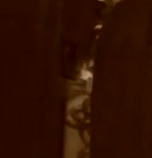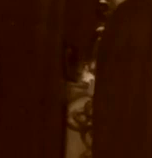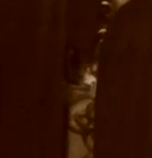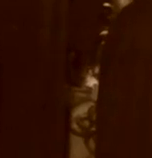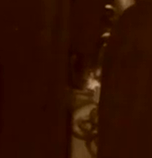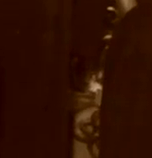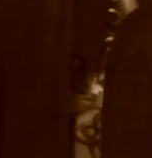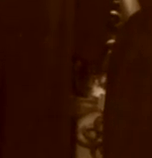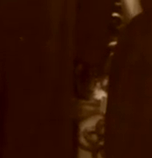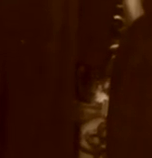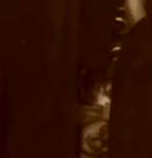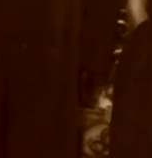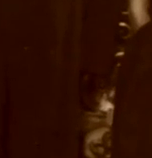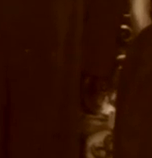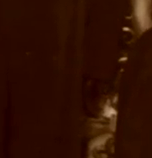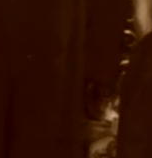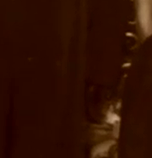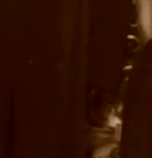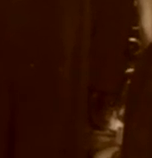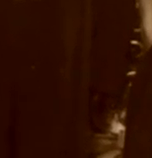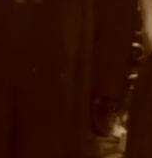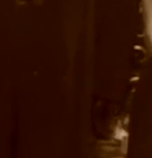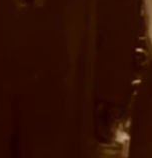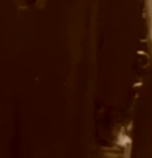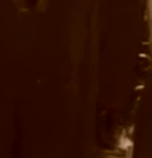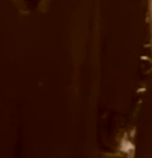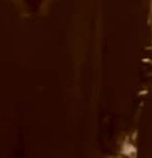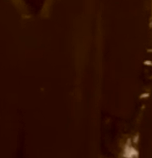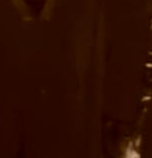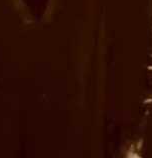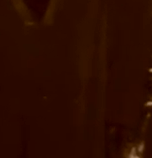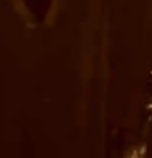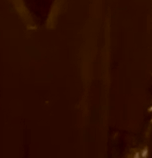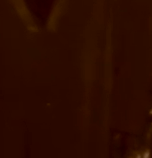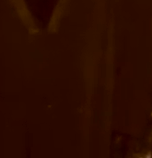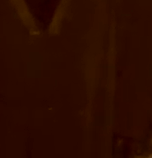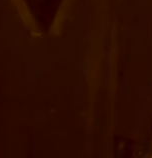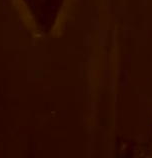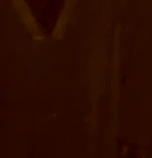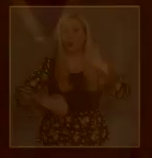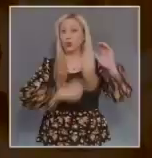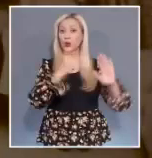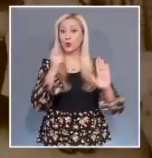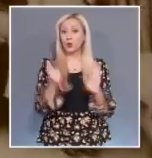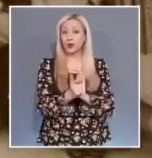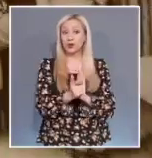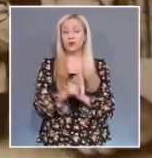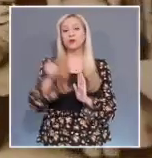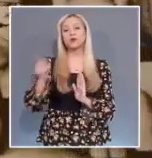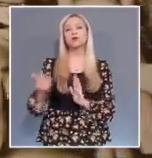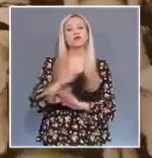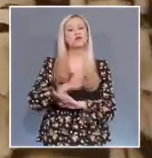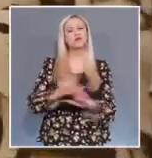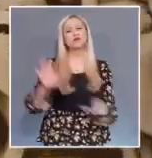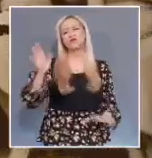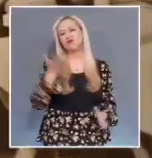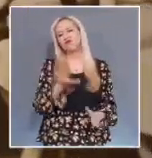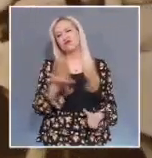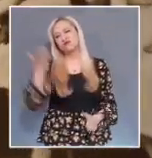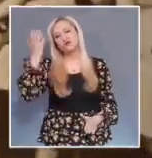por primera vez ejerció una mujer en la Suprema Corte. Obtuvo su retiro voluntario el 16 de febrero